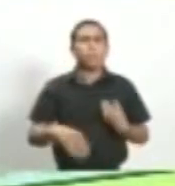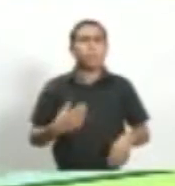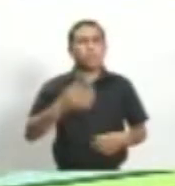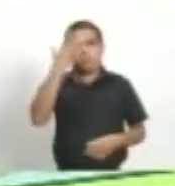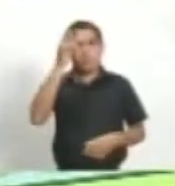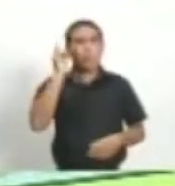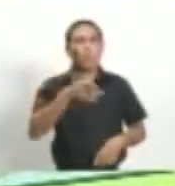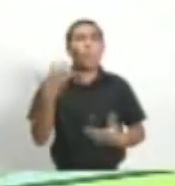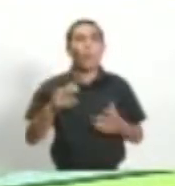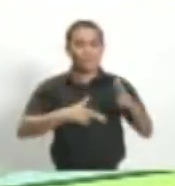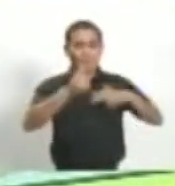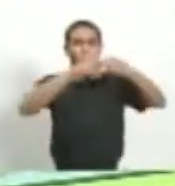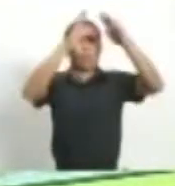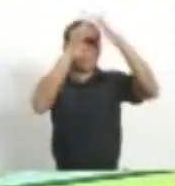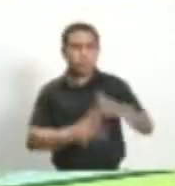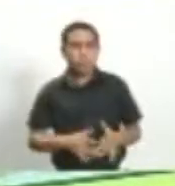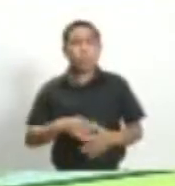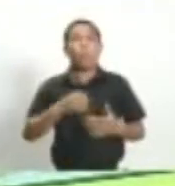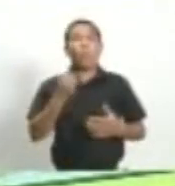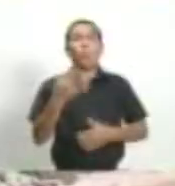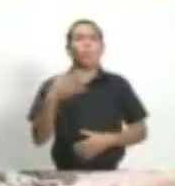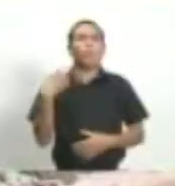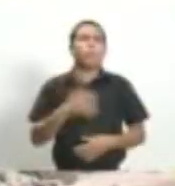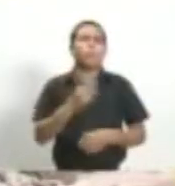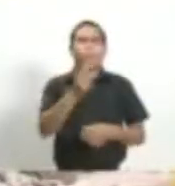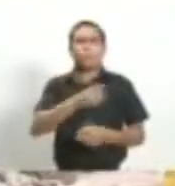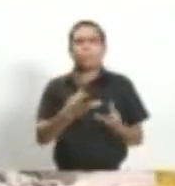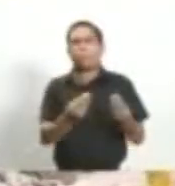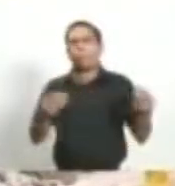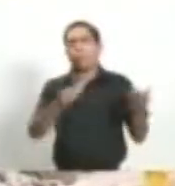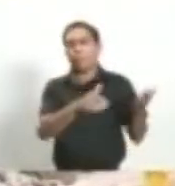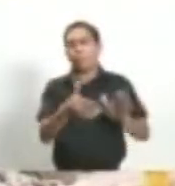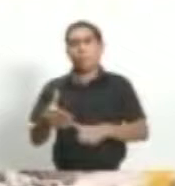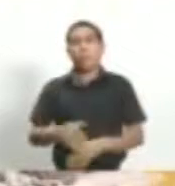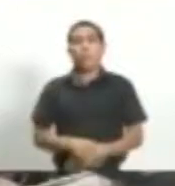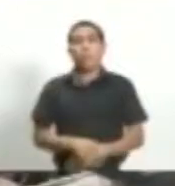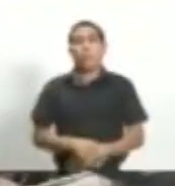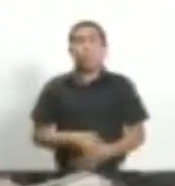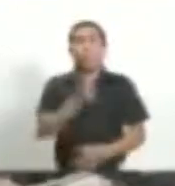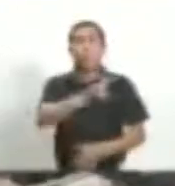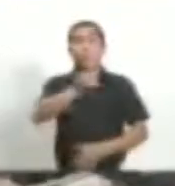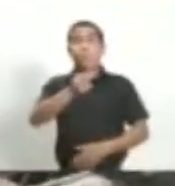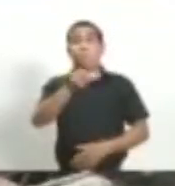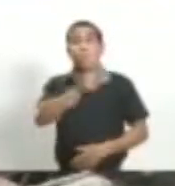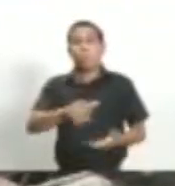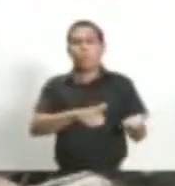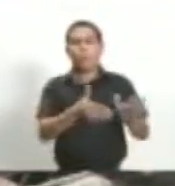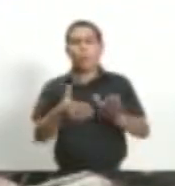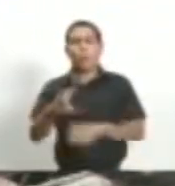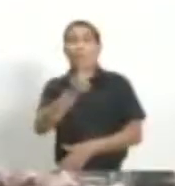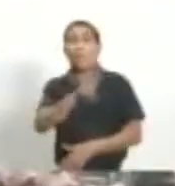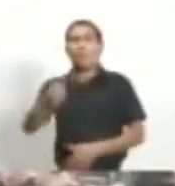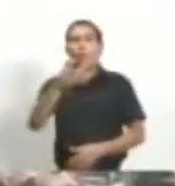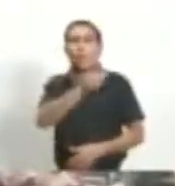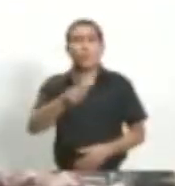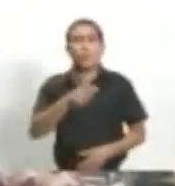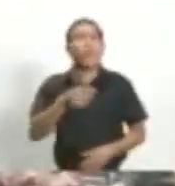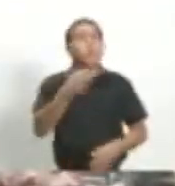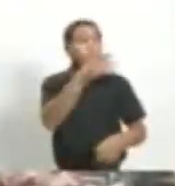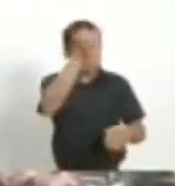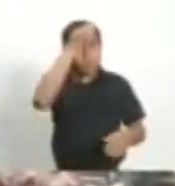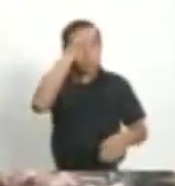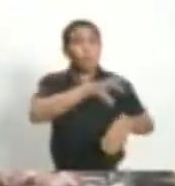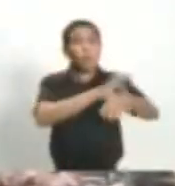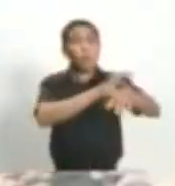dejó 21 muertos y 22 heridos. 21 muertos y 22 heridos es el saldo que dejó el desplome de una edificación de